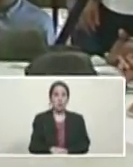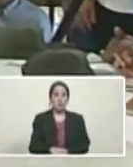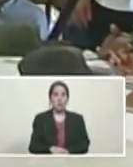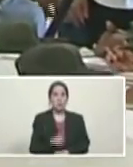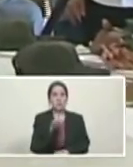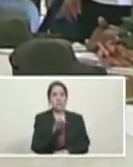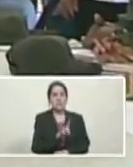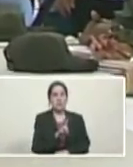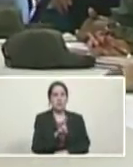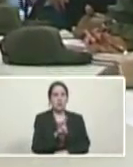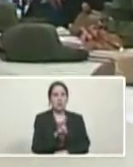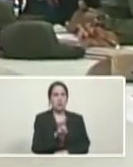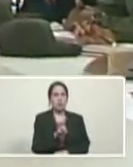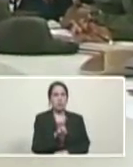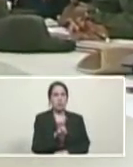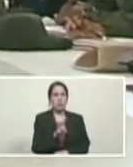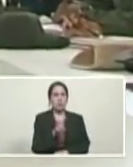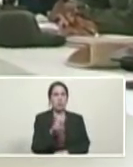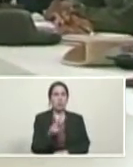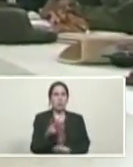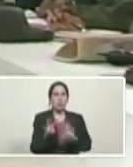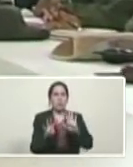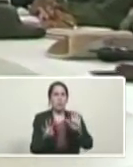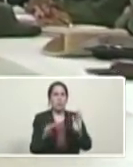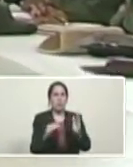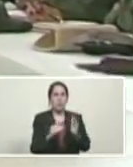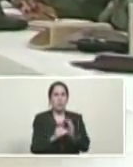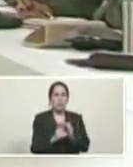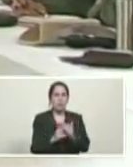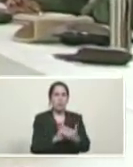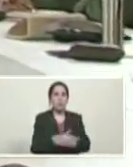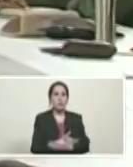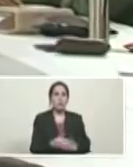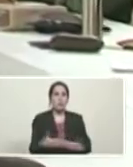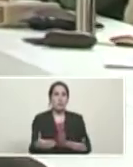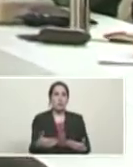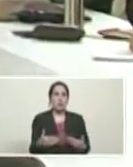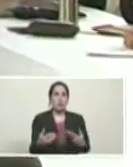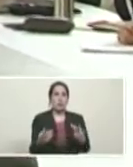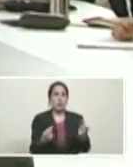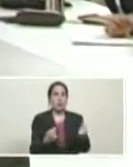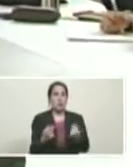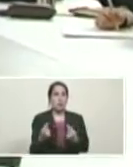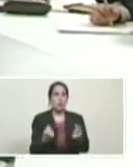de 129 mil millones de bolívares